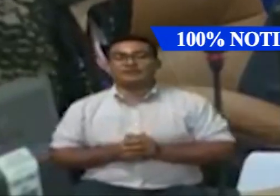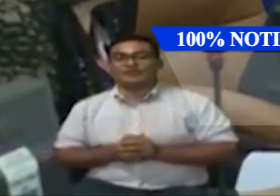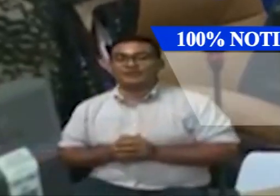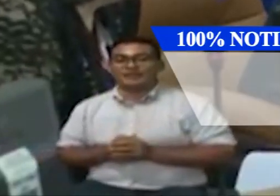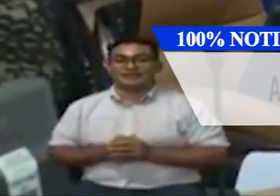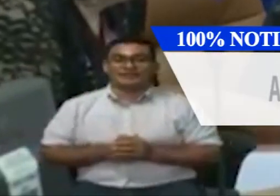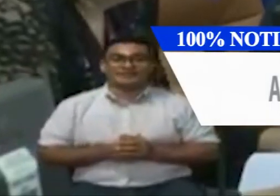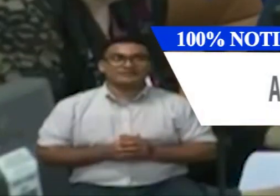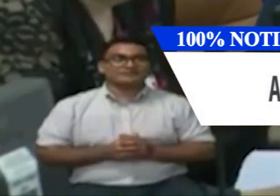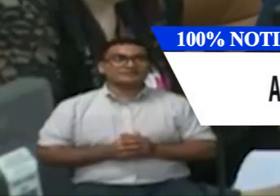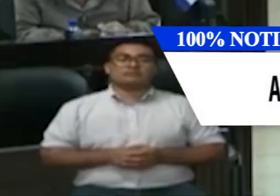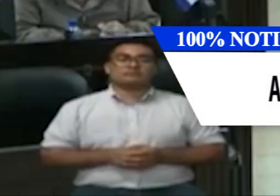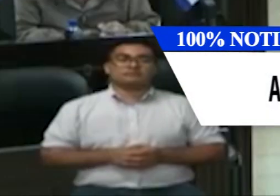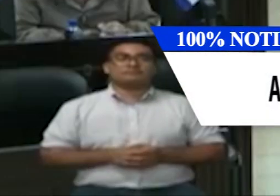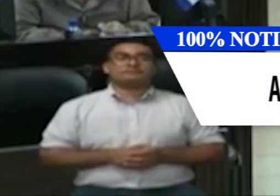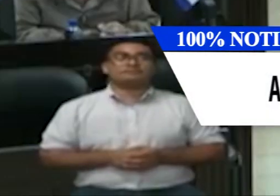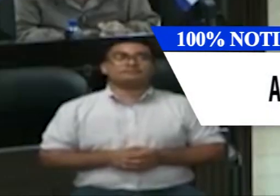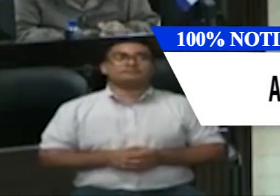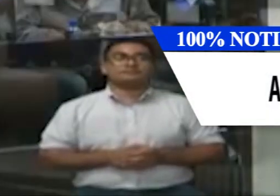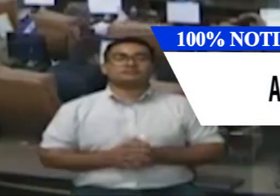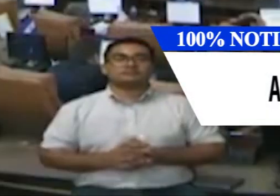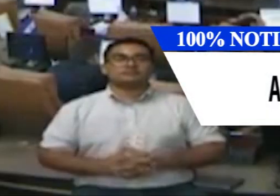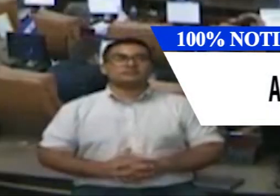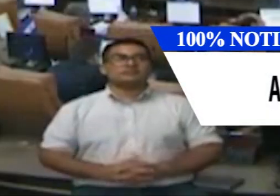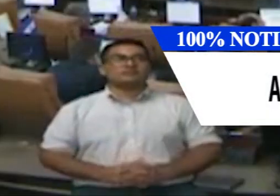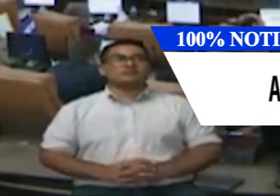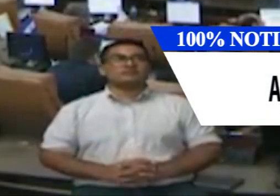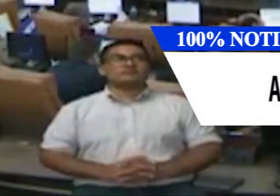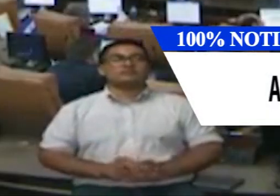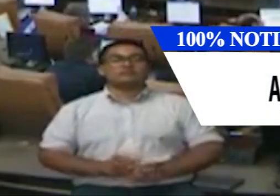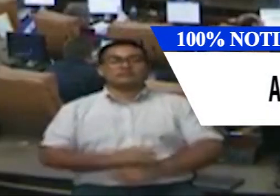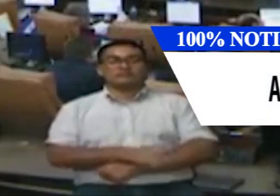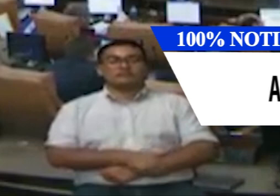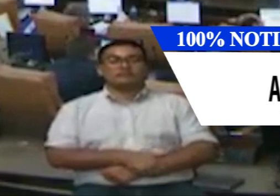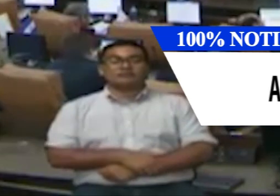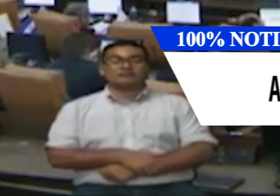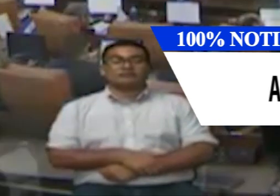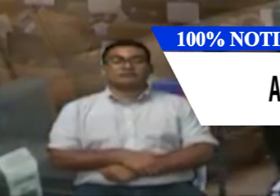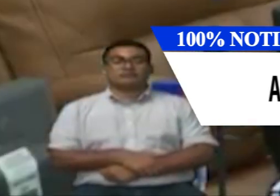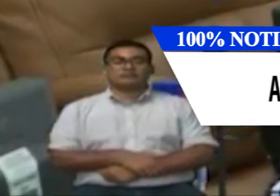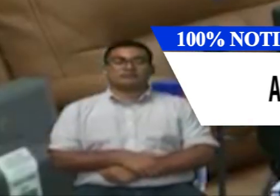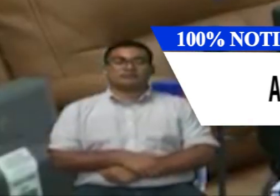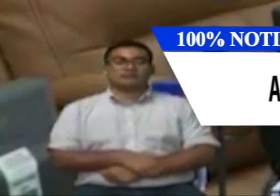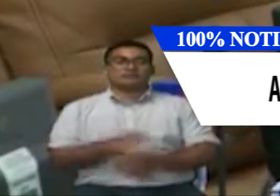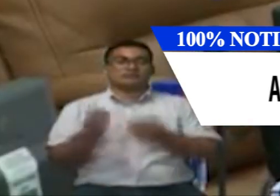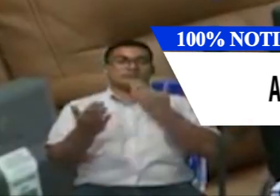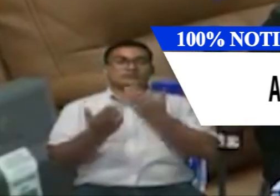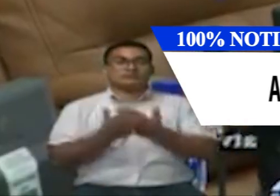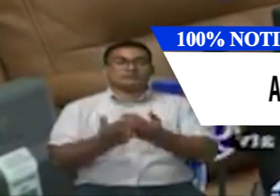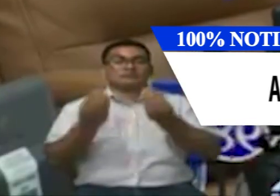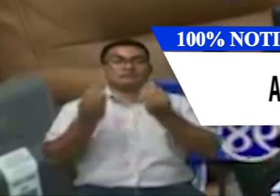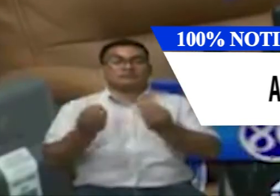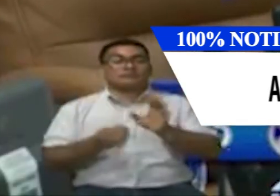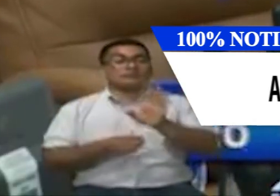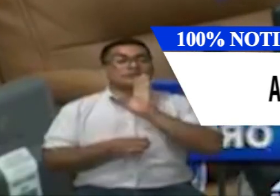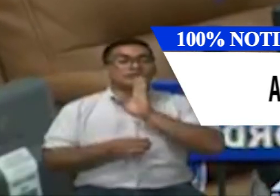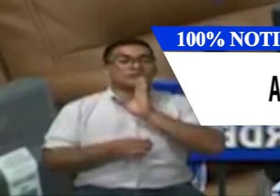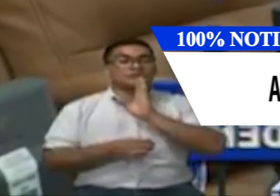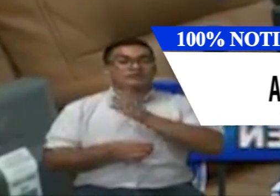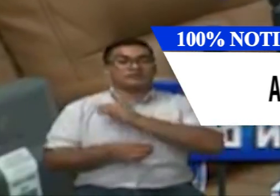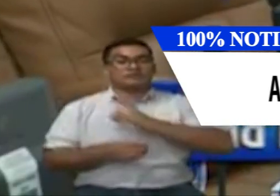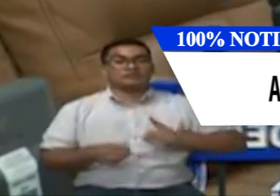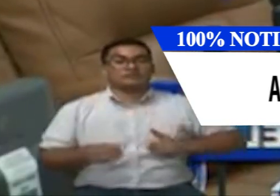Justificando el intento del supuesto golpe de Estado con 74 votos a favor, los orteguistas dieron el visto bueno a la ley anual